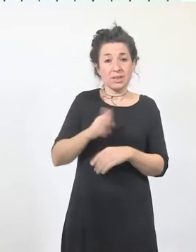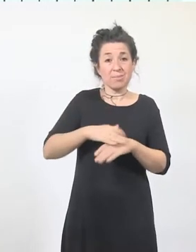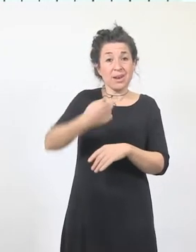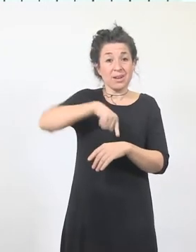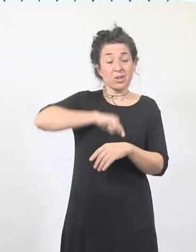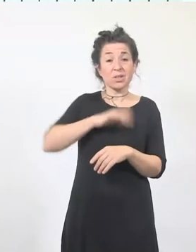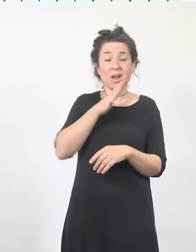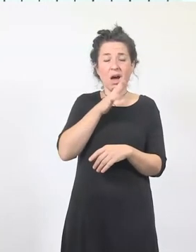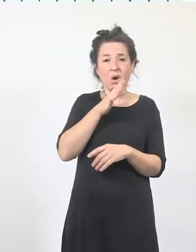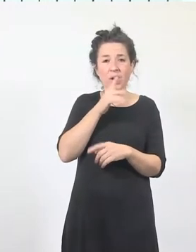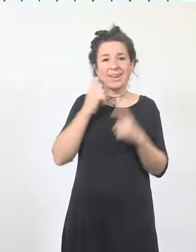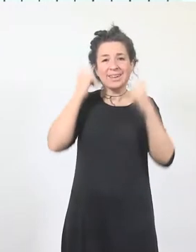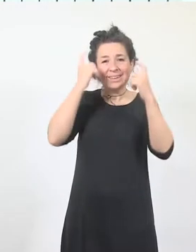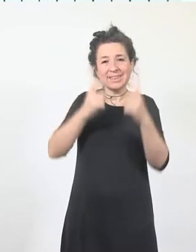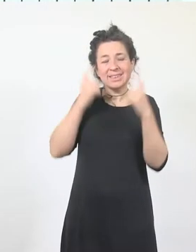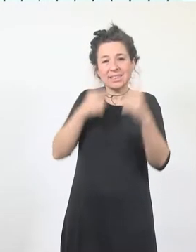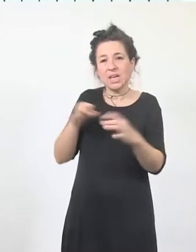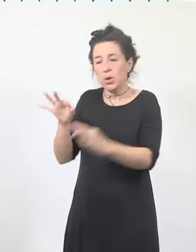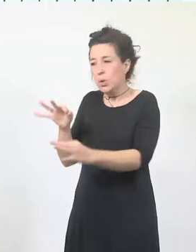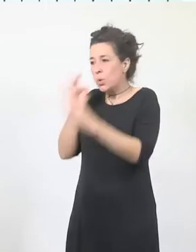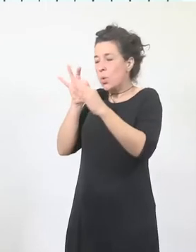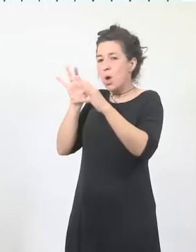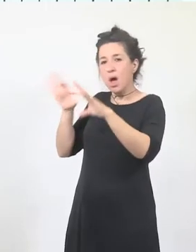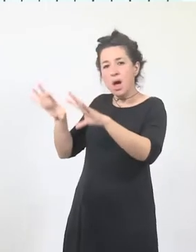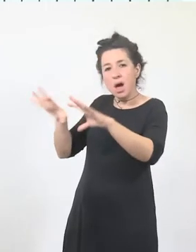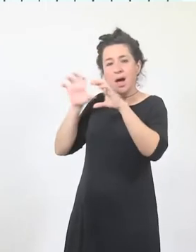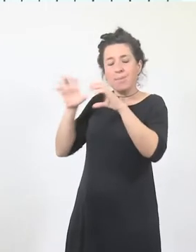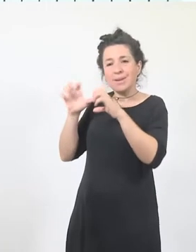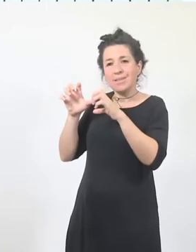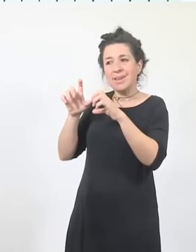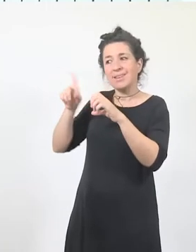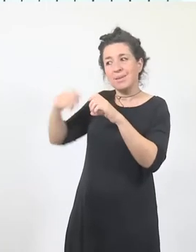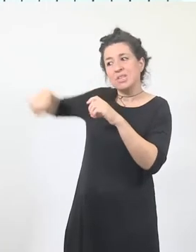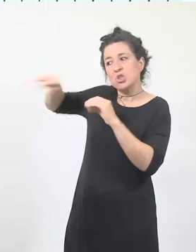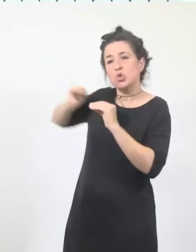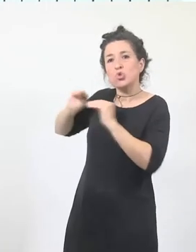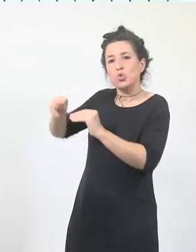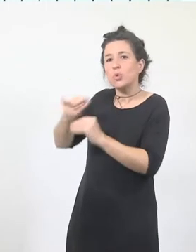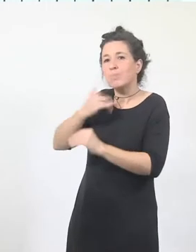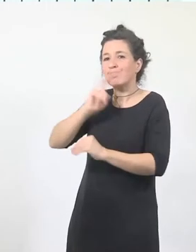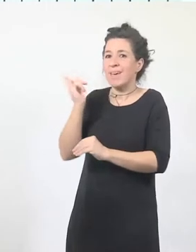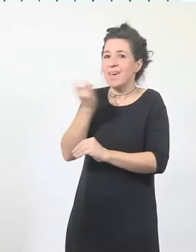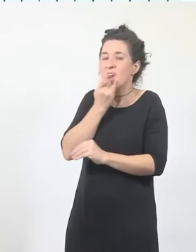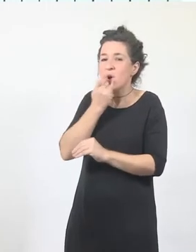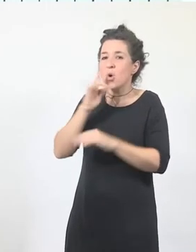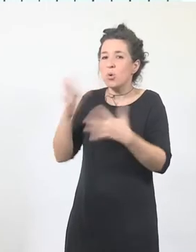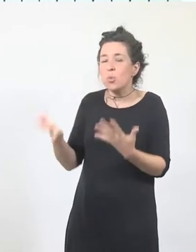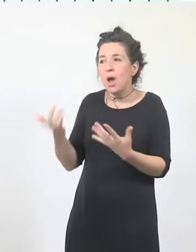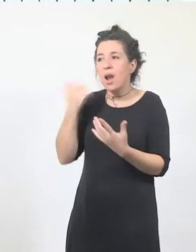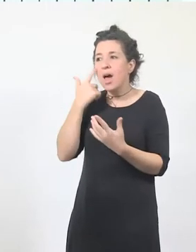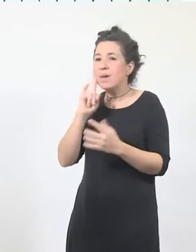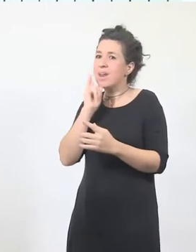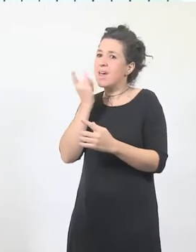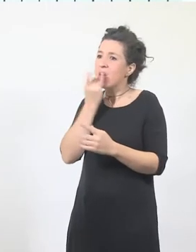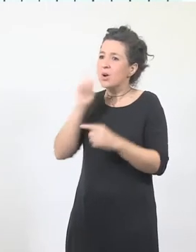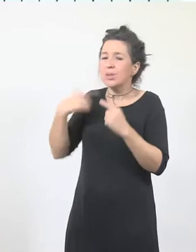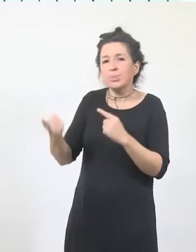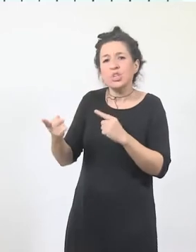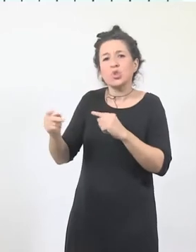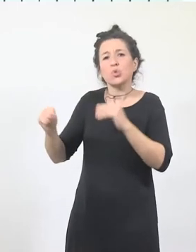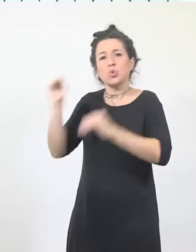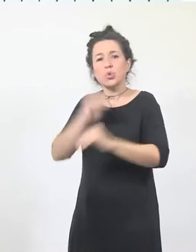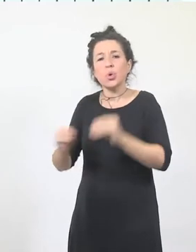nosotras ahora, intentar aprender, intentar ver los errores que habían tenido ellas, cómo los habían